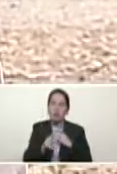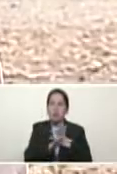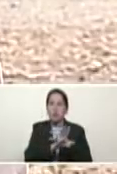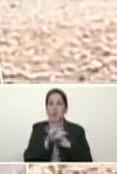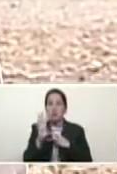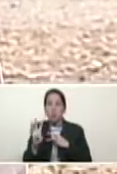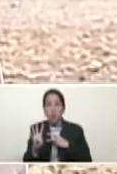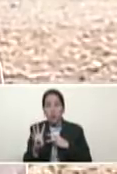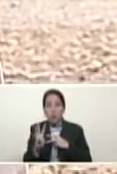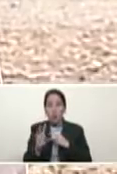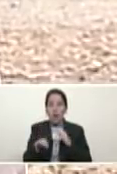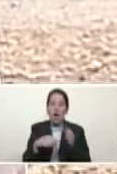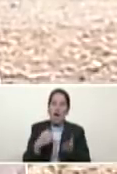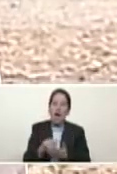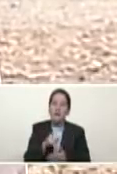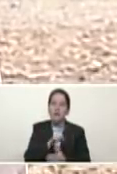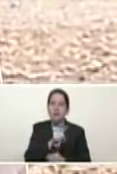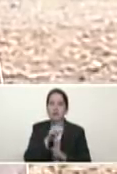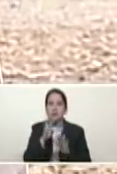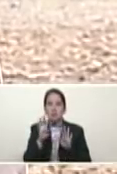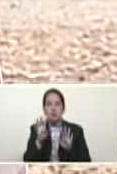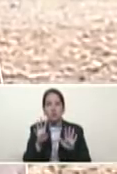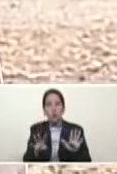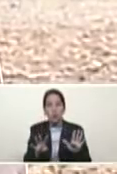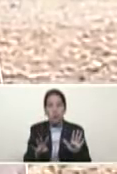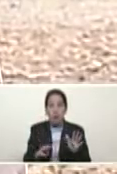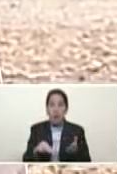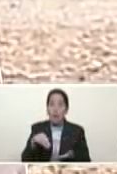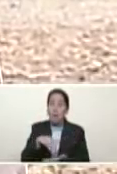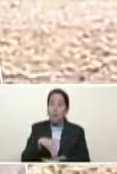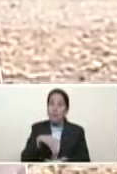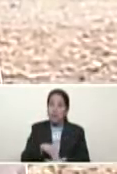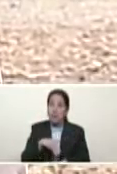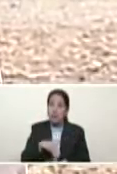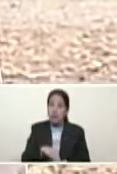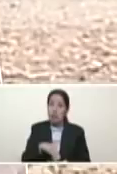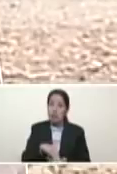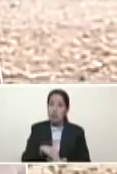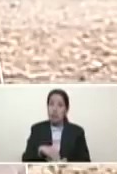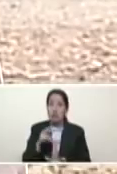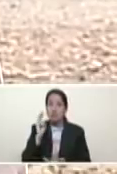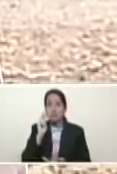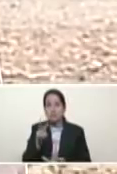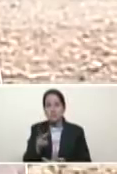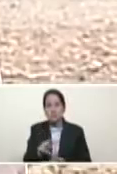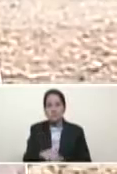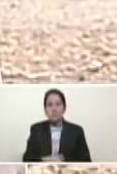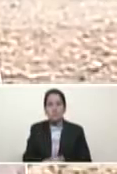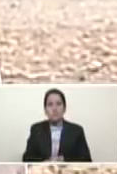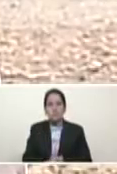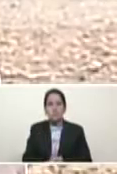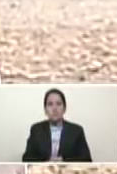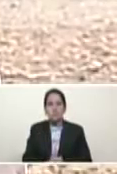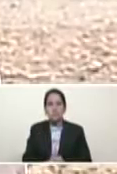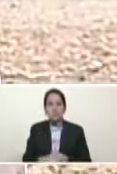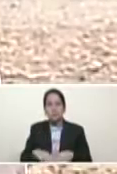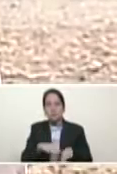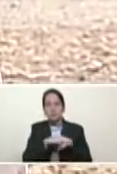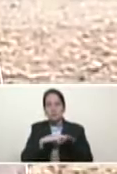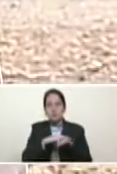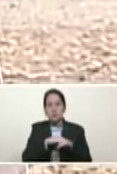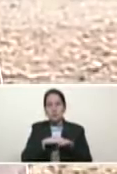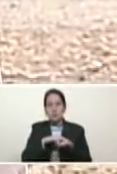kilómetro 19. En los Altos Mirandinos, Estado Miranda, ya se encuentra nuestro ministro del